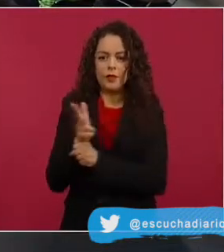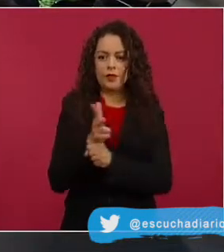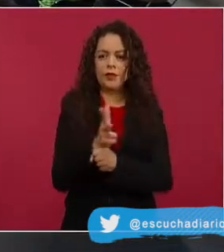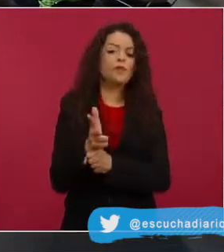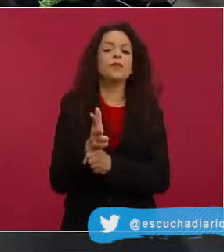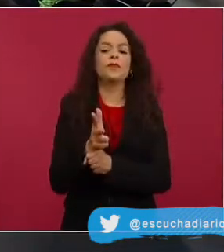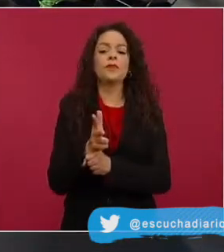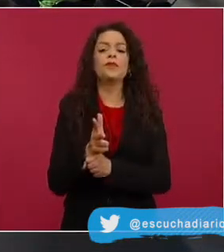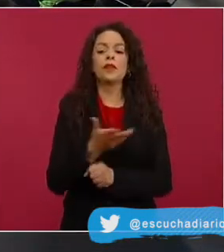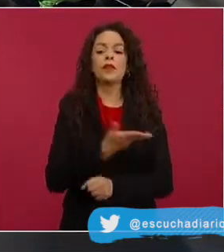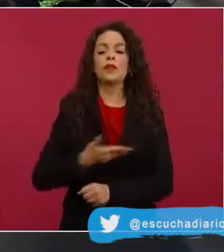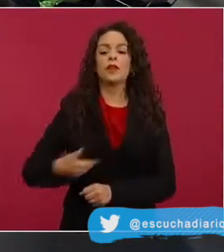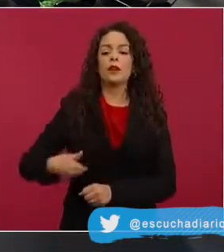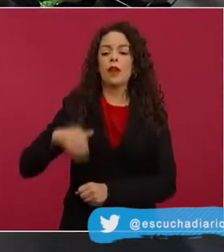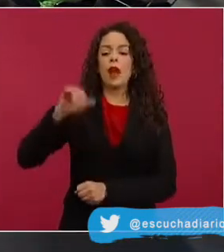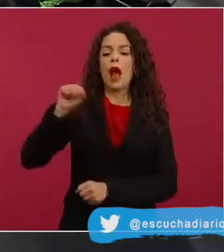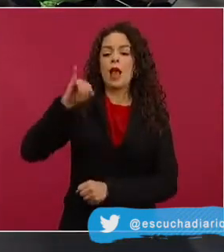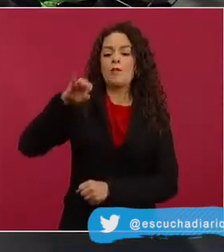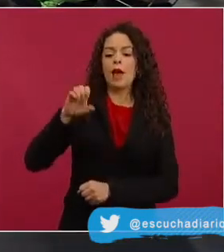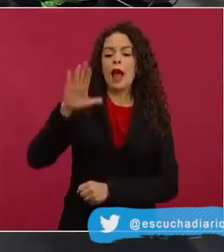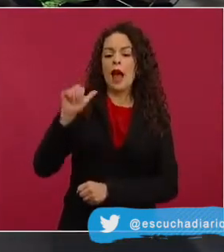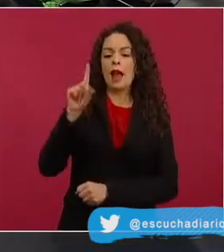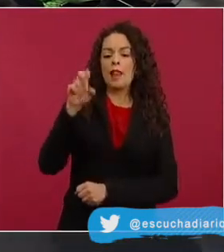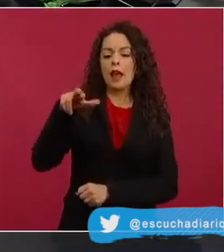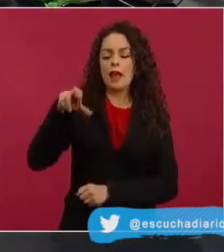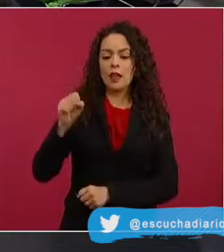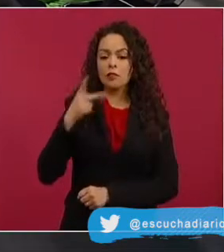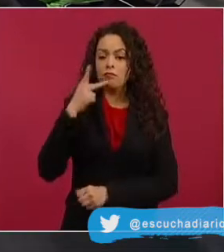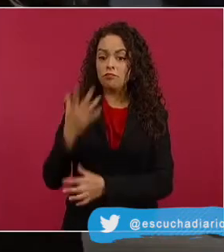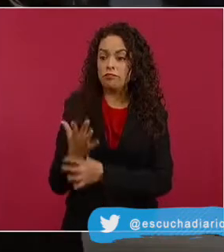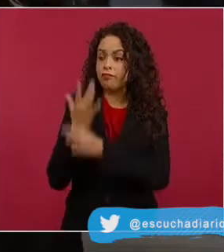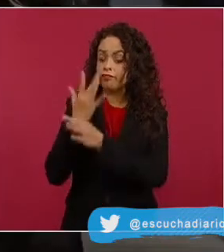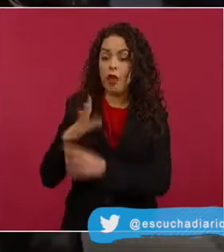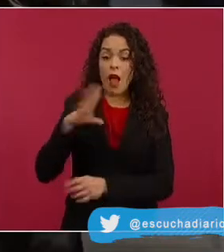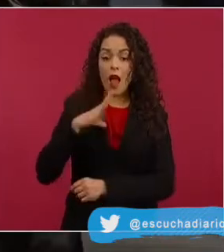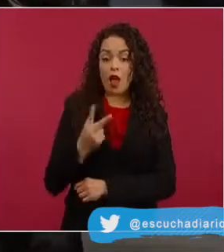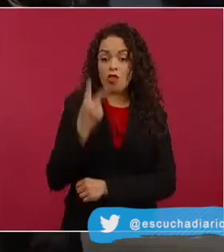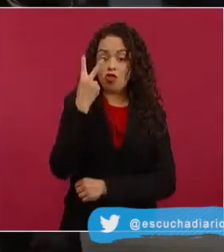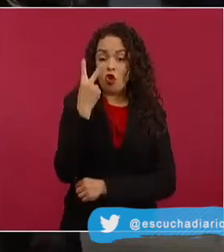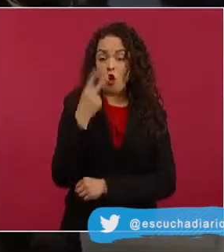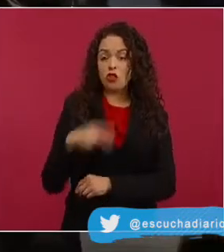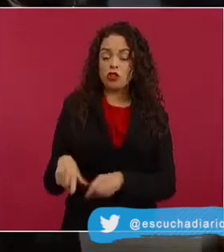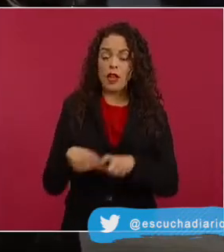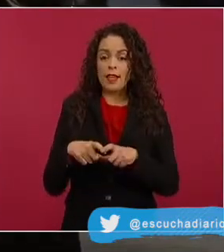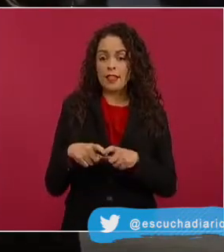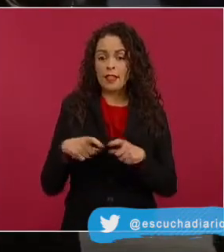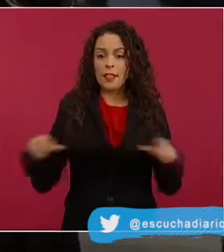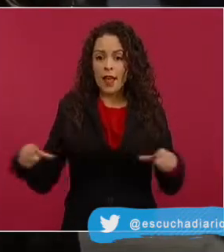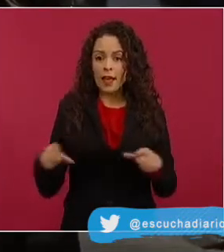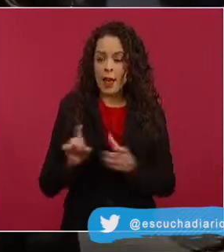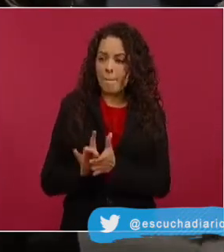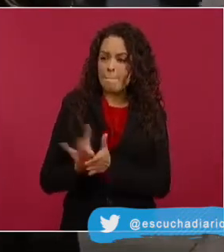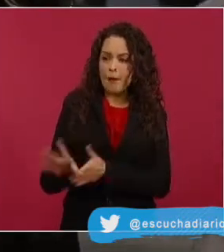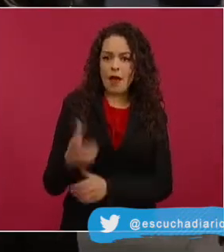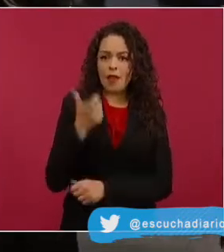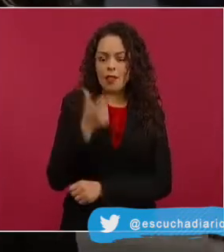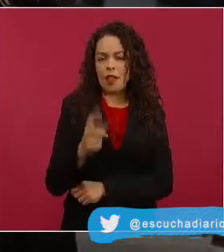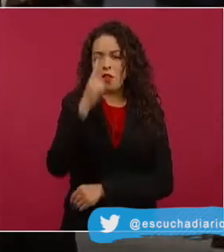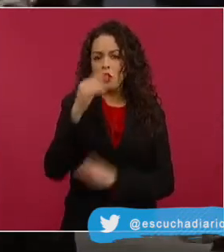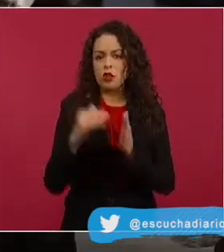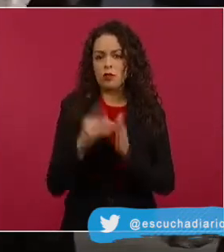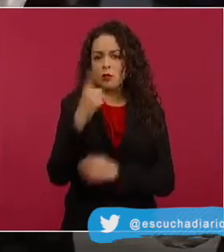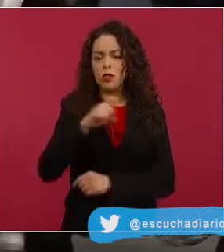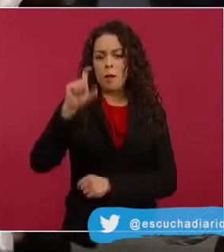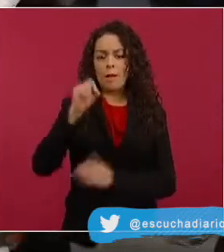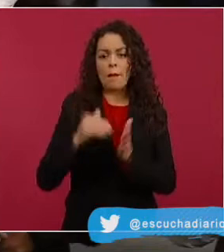la iniciativa de la reforma eléctrica para que la conozcan de primera mano. En la reforma se plasman los compromisos de nuestro país con la